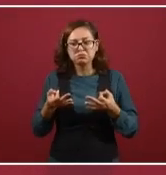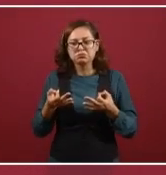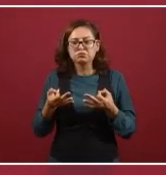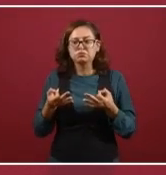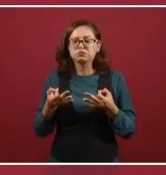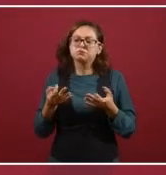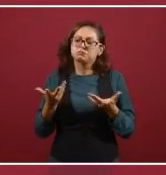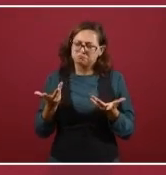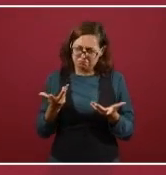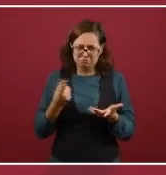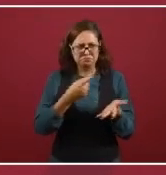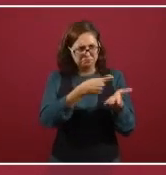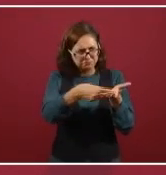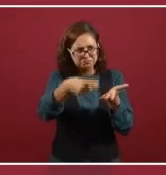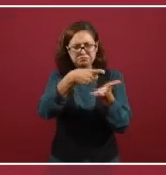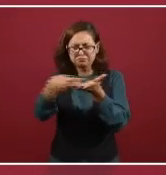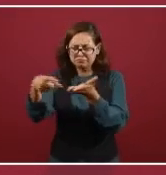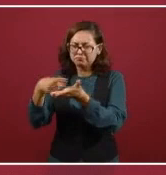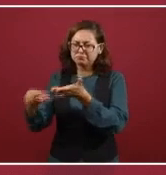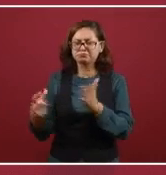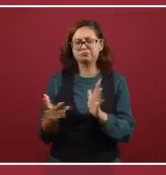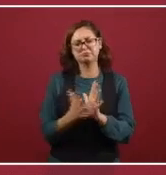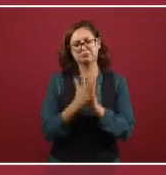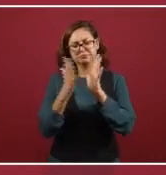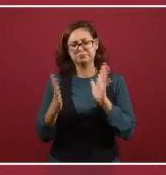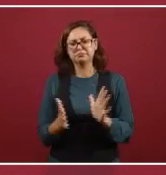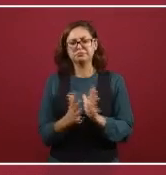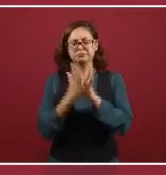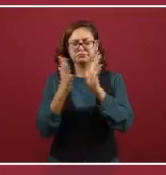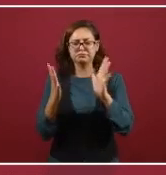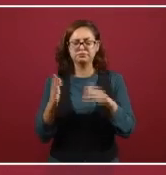que participen en esta subasta,